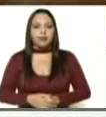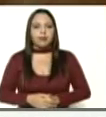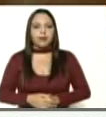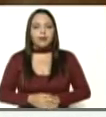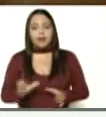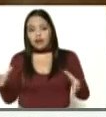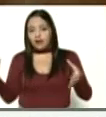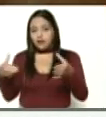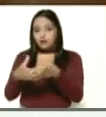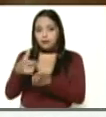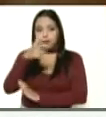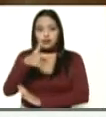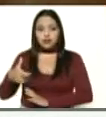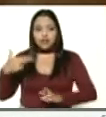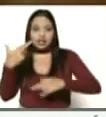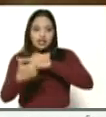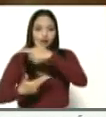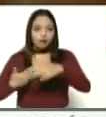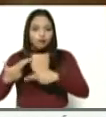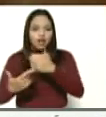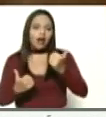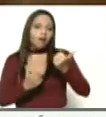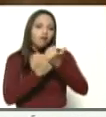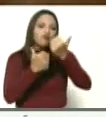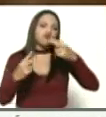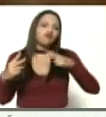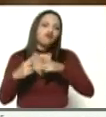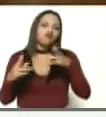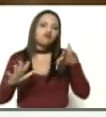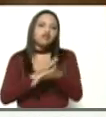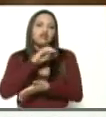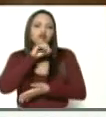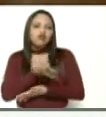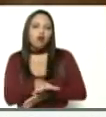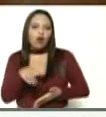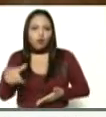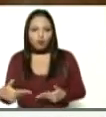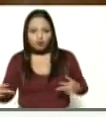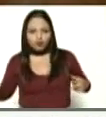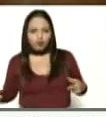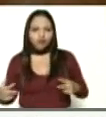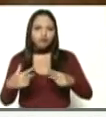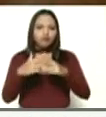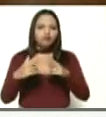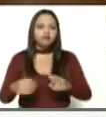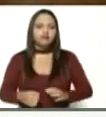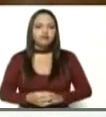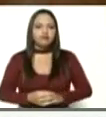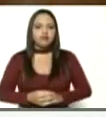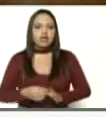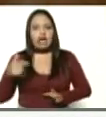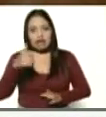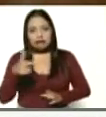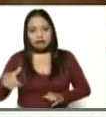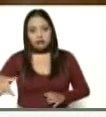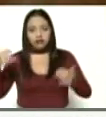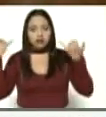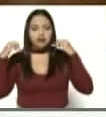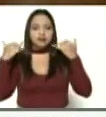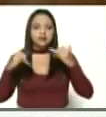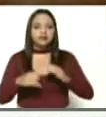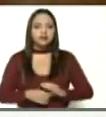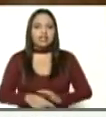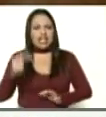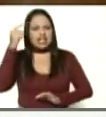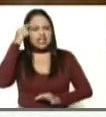esa vanguardia revolucionaria que hoy nos acompaña en la celebración de